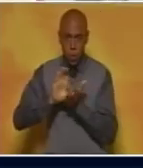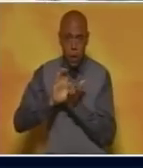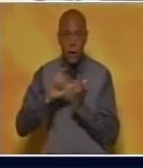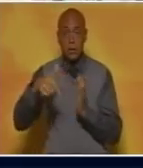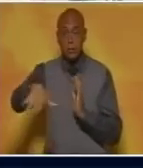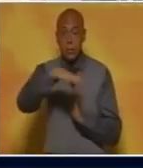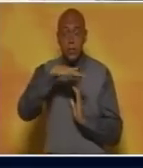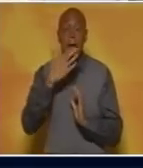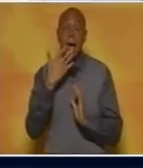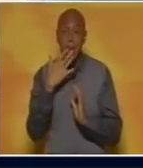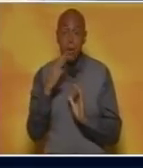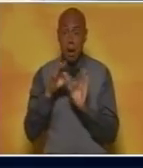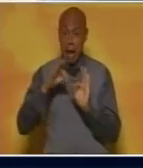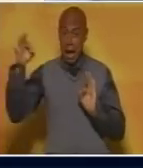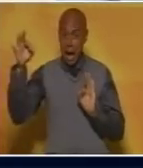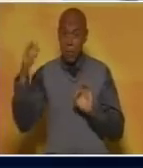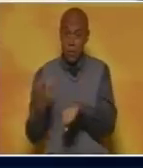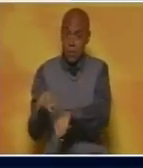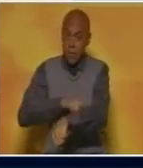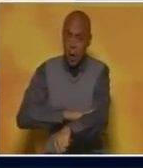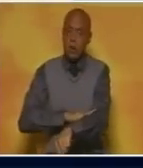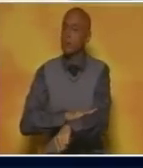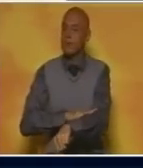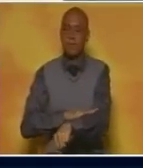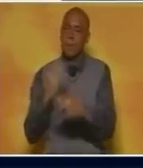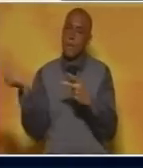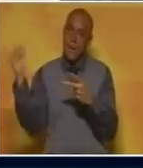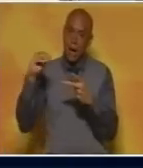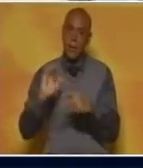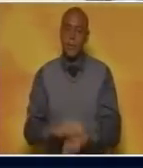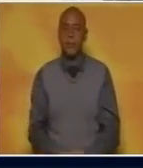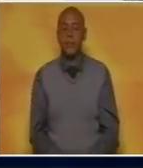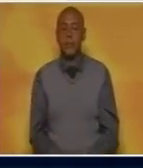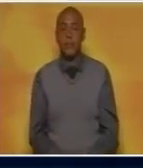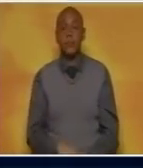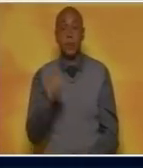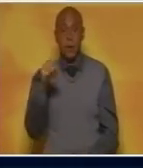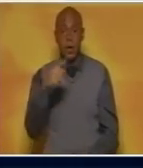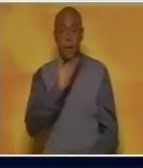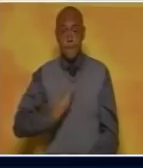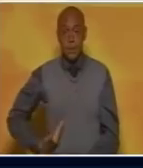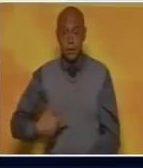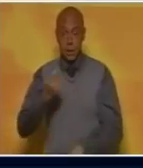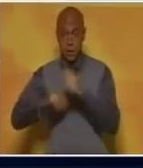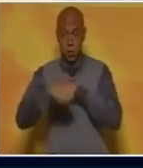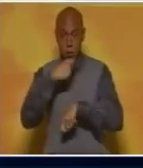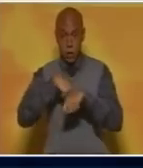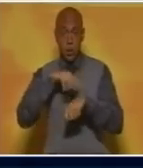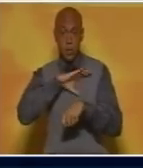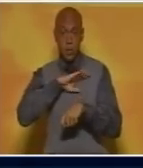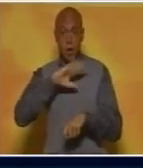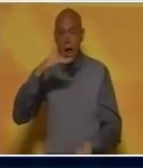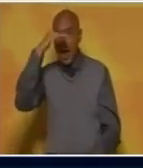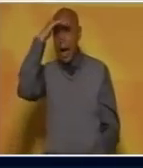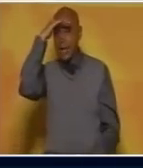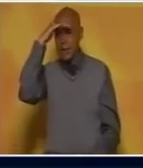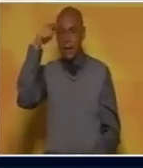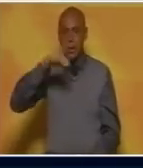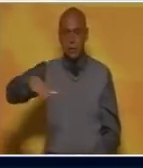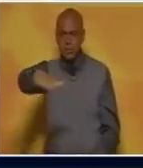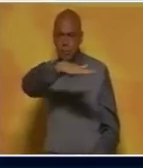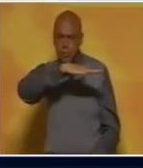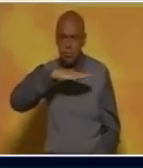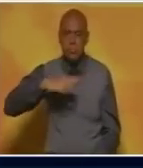Ya la ruta express es otra cosa. El presidente de la Asociación Civil de Conductores en la India, integrante del bloque